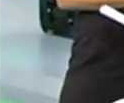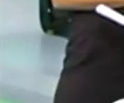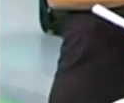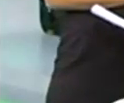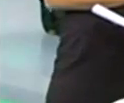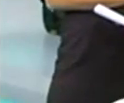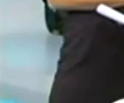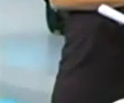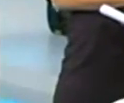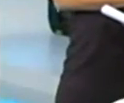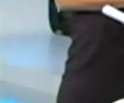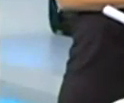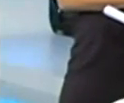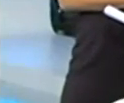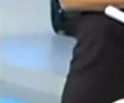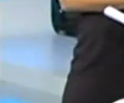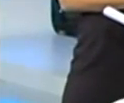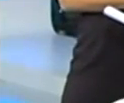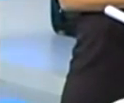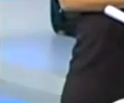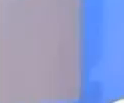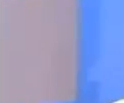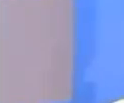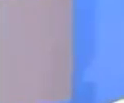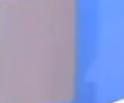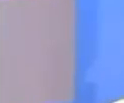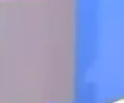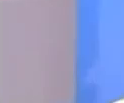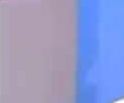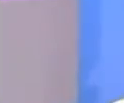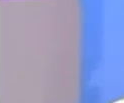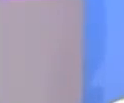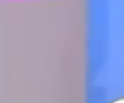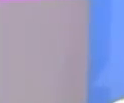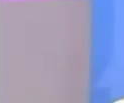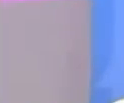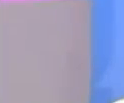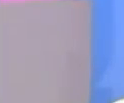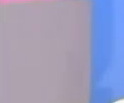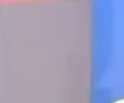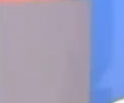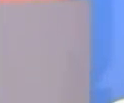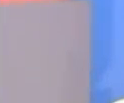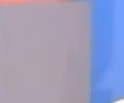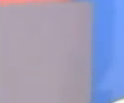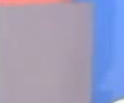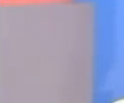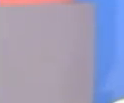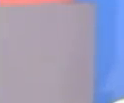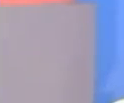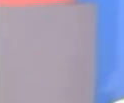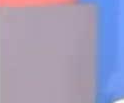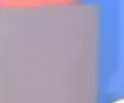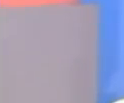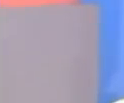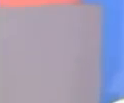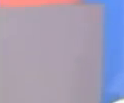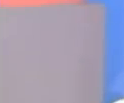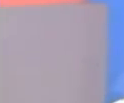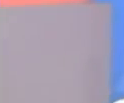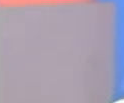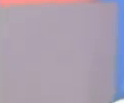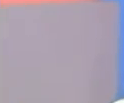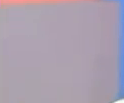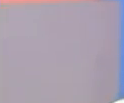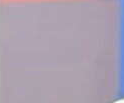la gente va, pero el postre ya no lo come más. Cafecito. Claro, tampoco. Primer plato, no, solo un plato. Se elige ya por la derecha, según el